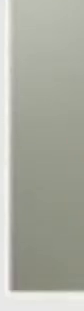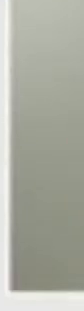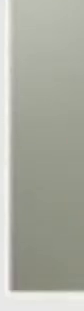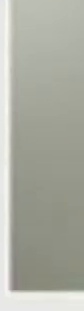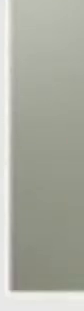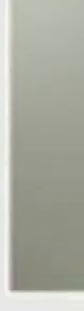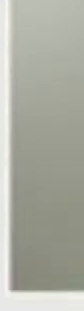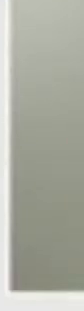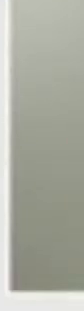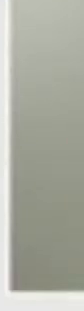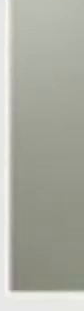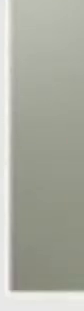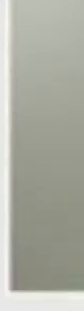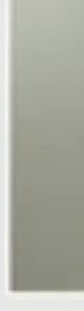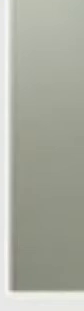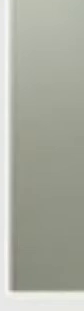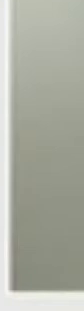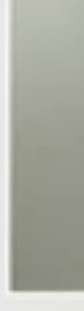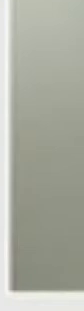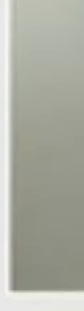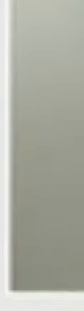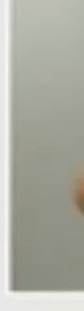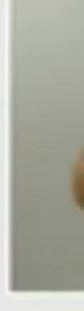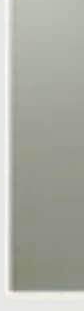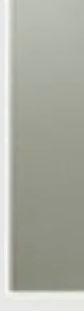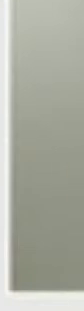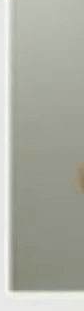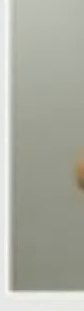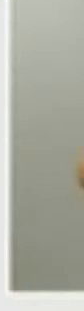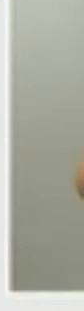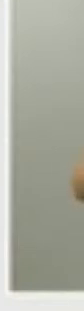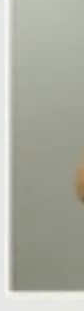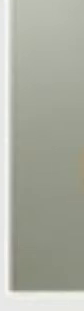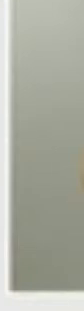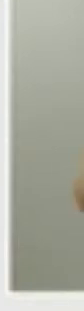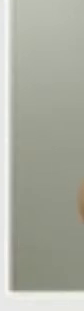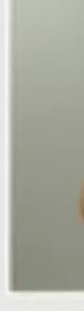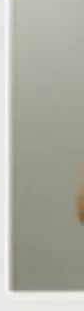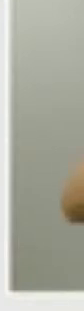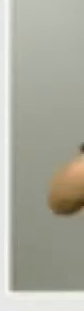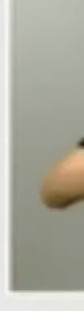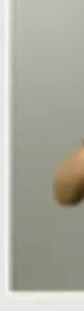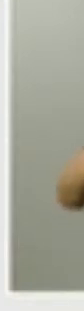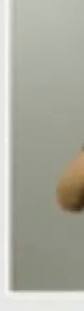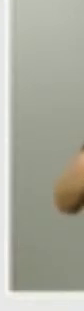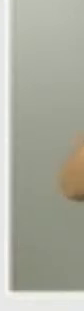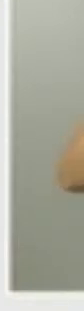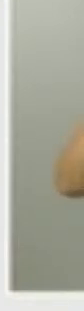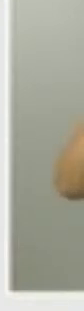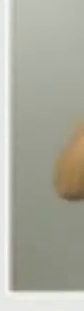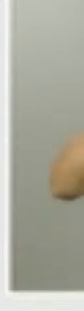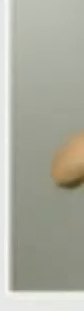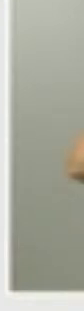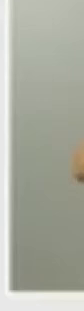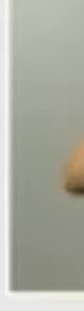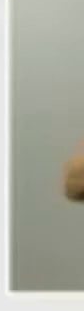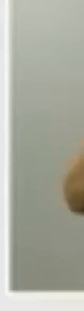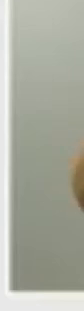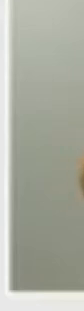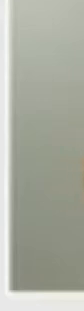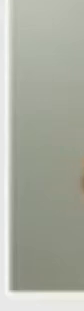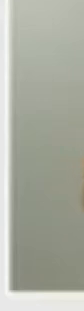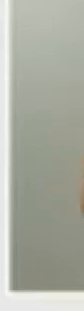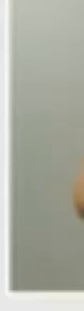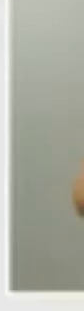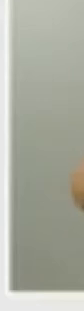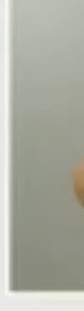ayuden a estos colectivos adicionalmente, les ayuden, digamos, o les permitan una mayor integración en el mercado de trabajo, o les hagan descuentos